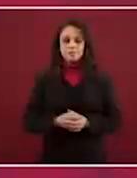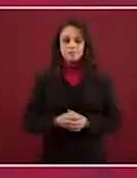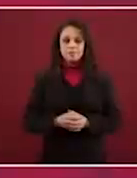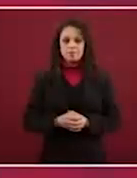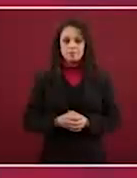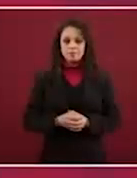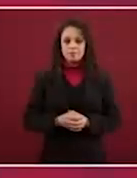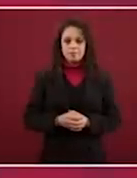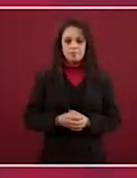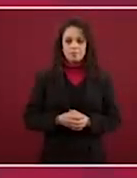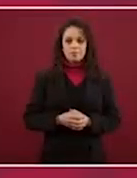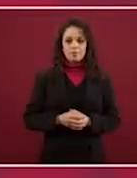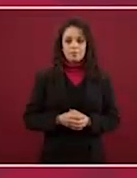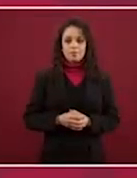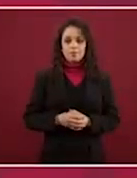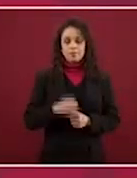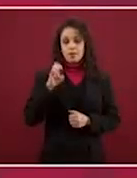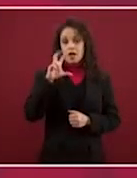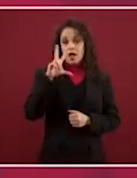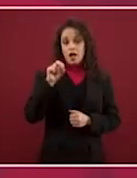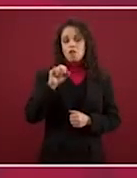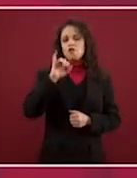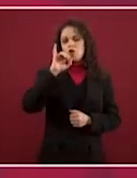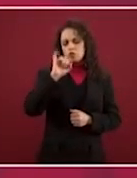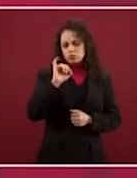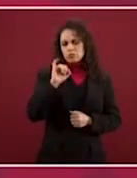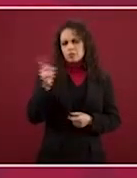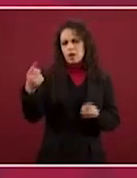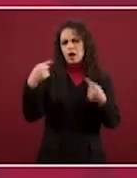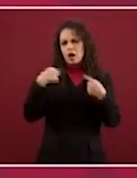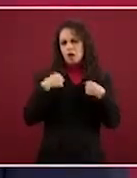se despidió de mí, Evo,